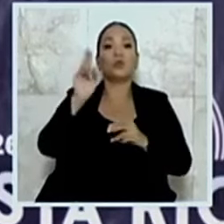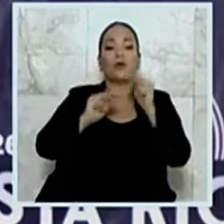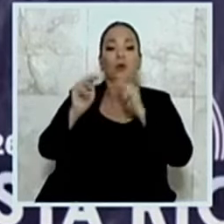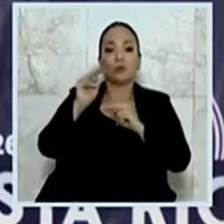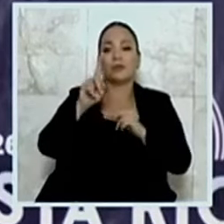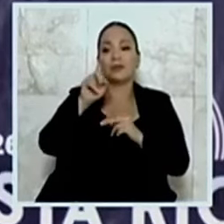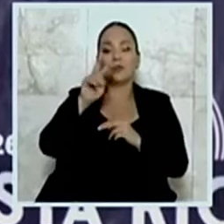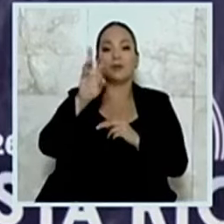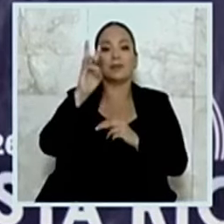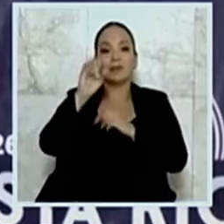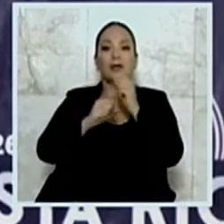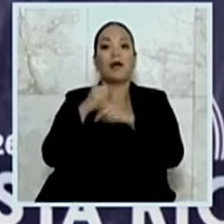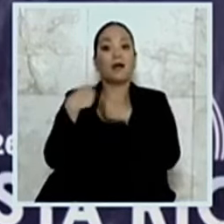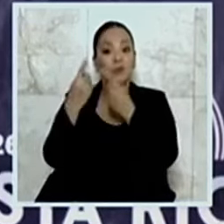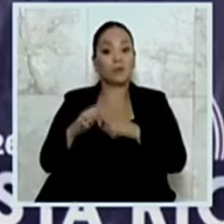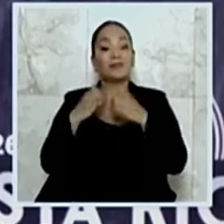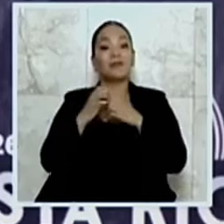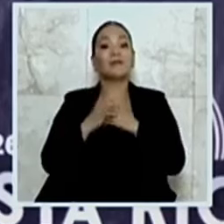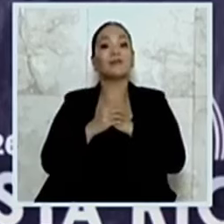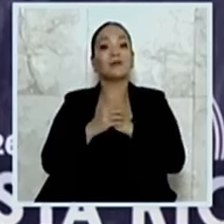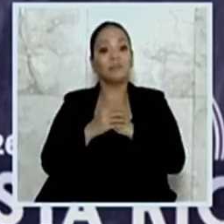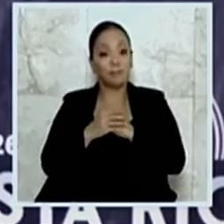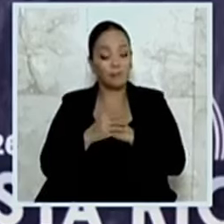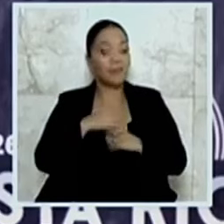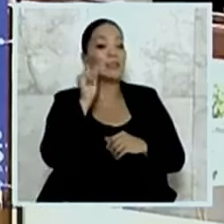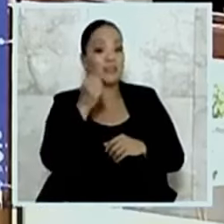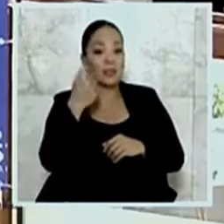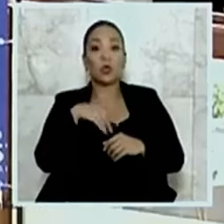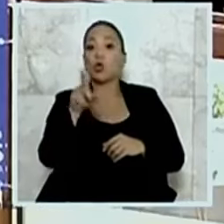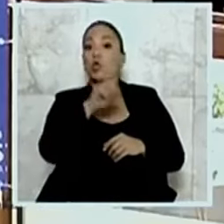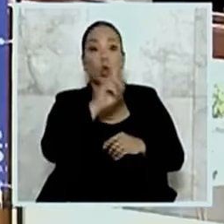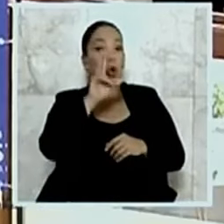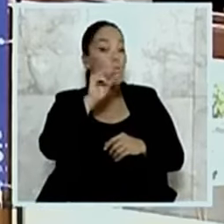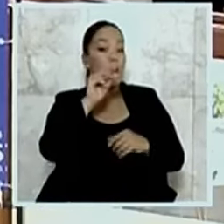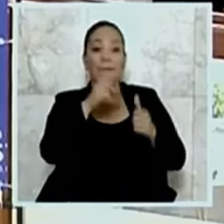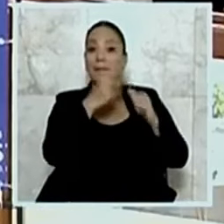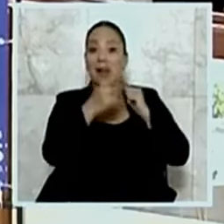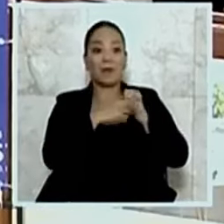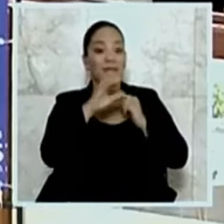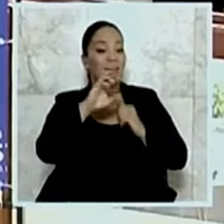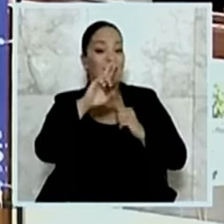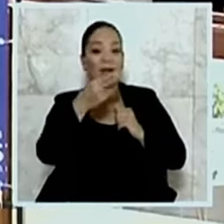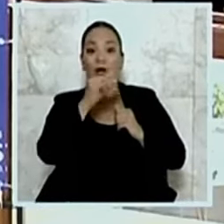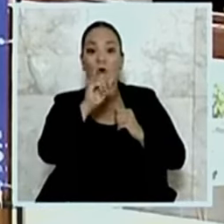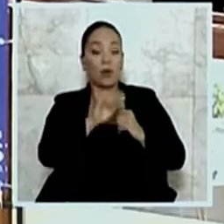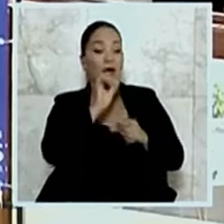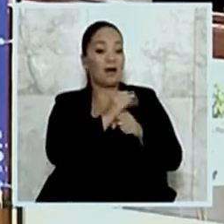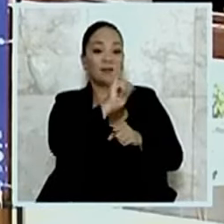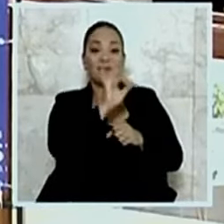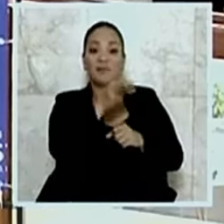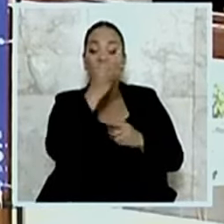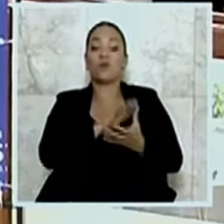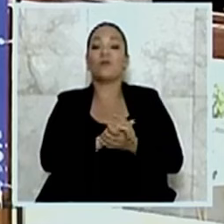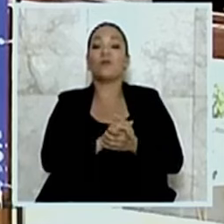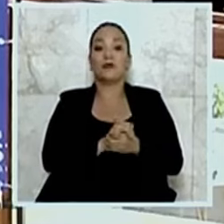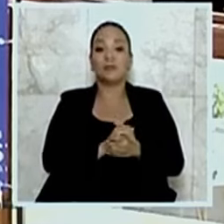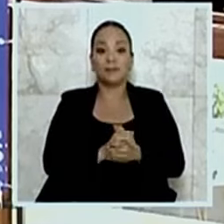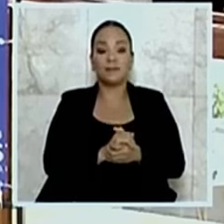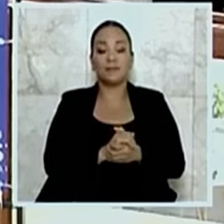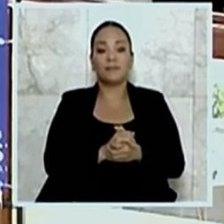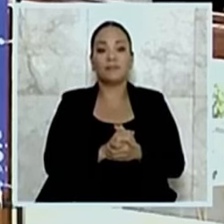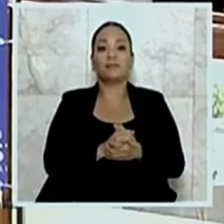diputados y arruina la honra y decoro de un señor y de un negocio de 126 años